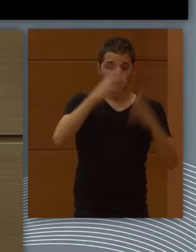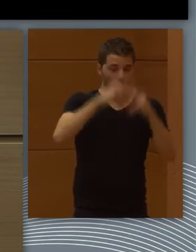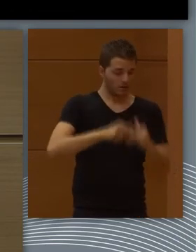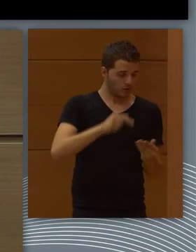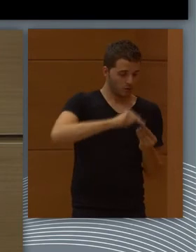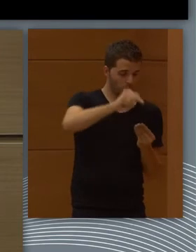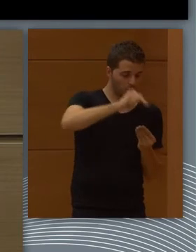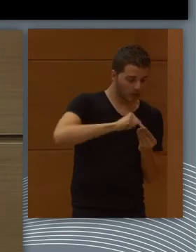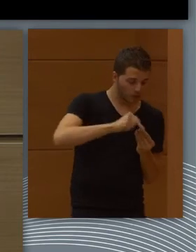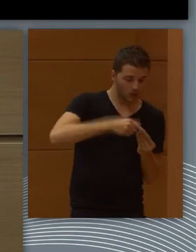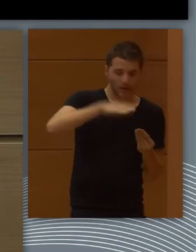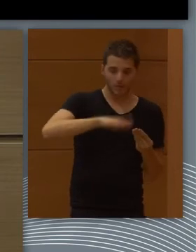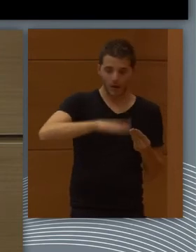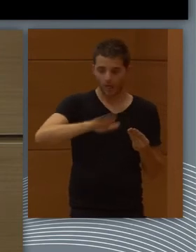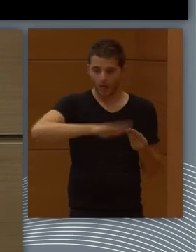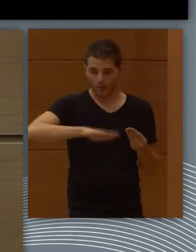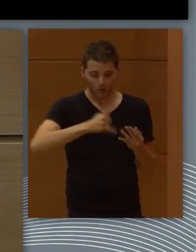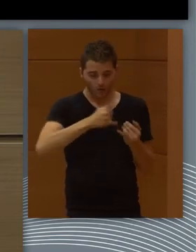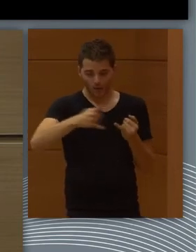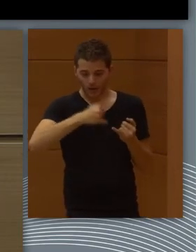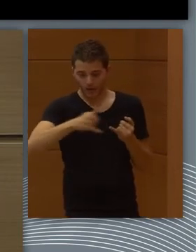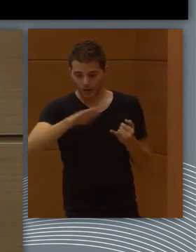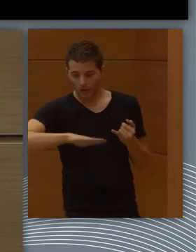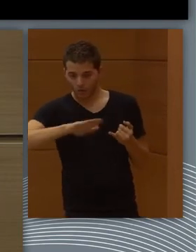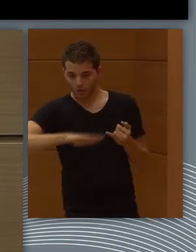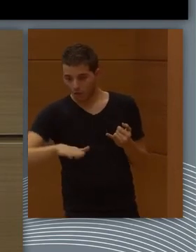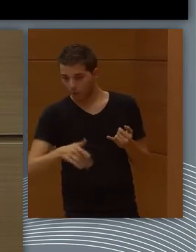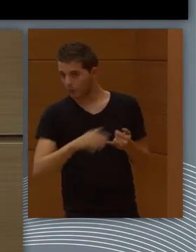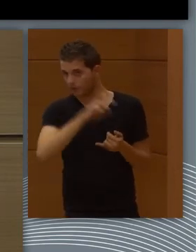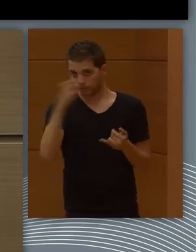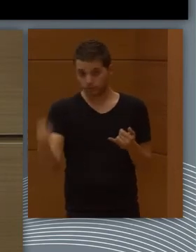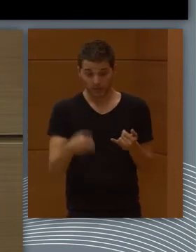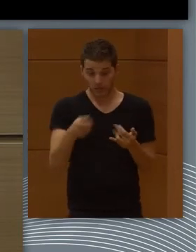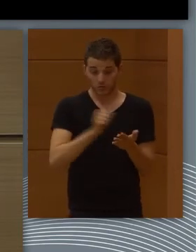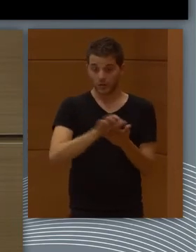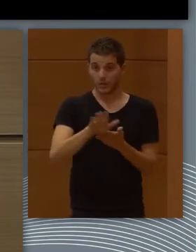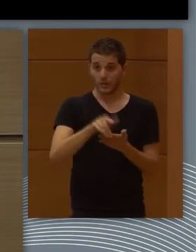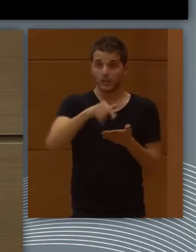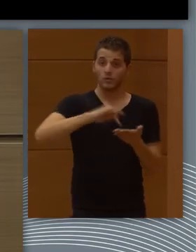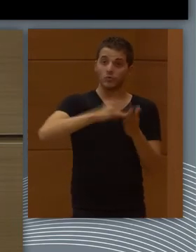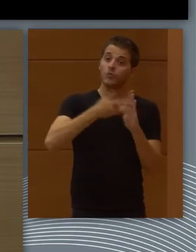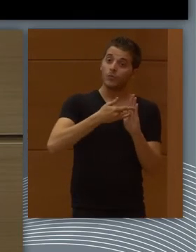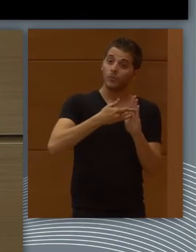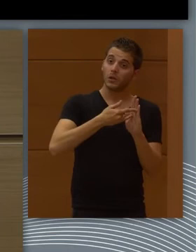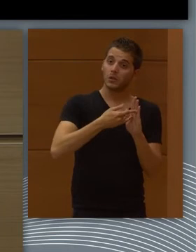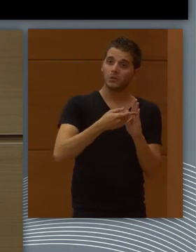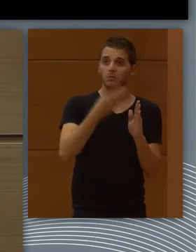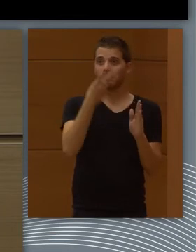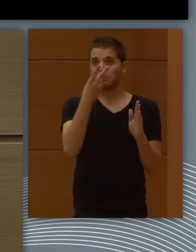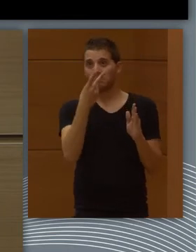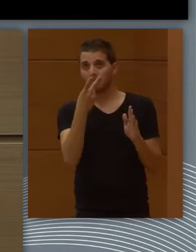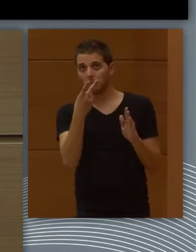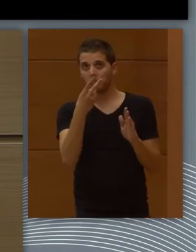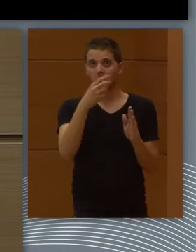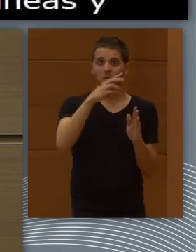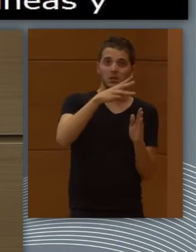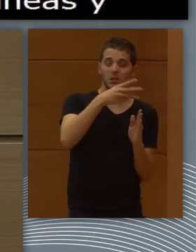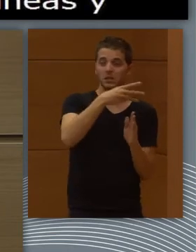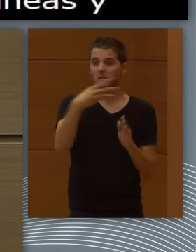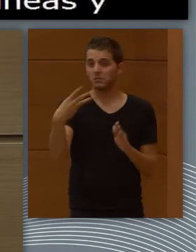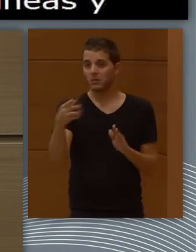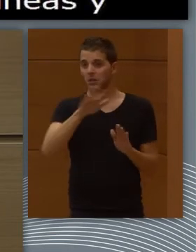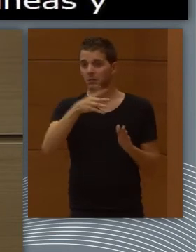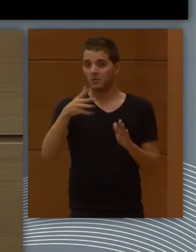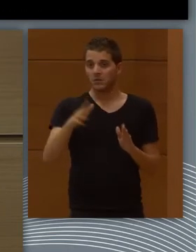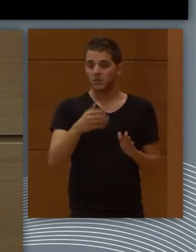ver dónde están las paradas y ver por dónde van las líneas. Y es totalmente gratuito y es un proyecto de 2-3 semanas si tienes más o menos